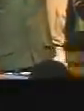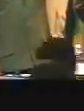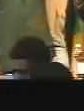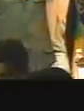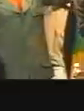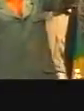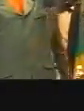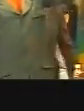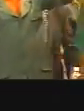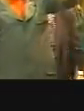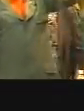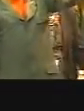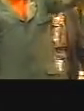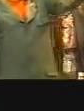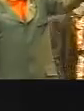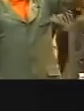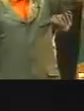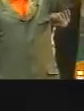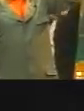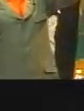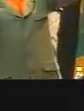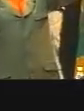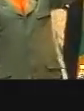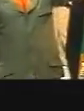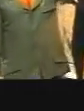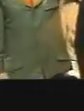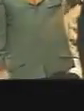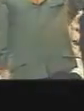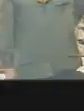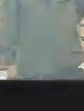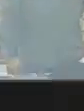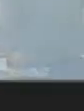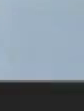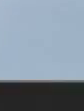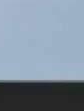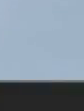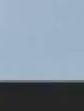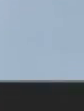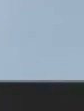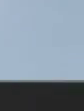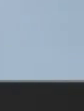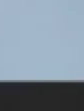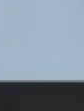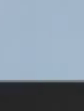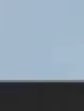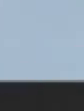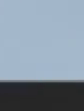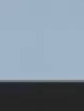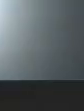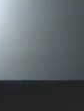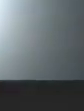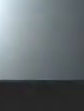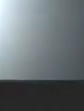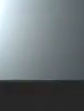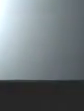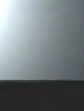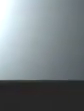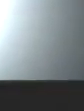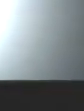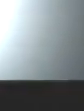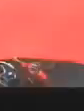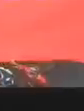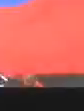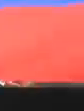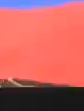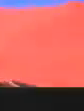latinoamericanos, coincidiendo en los ideales de la integración propuestos por el Libertador por la consolidación de la patria